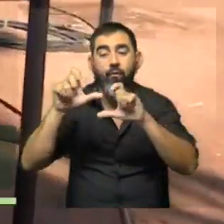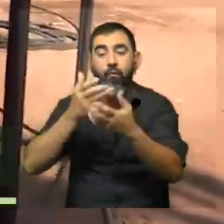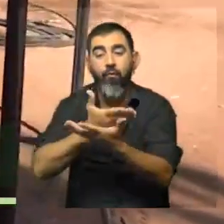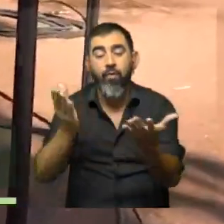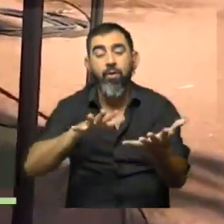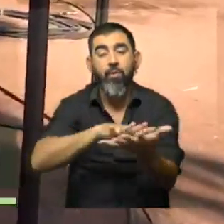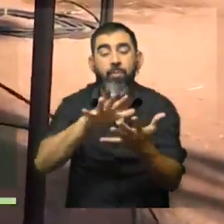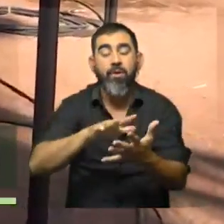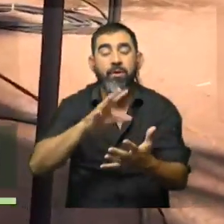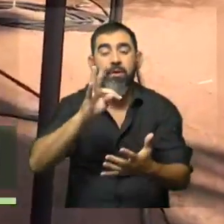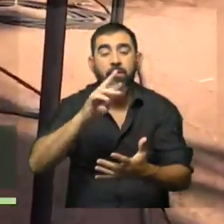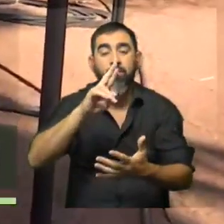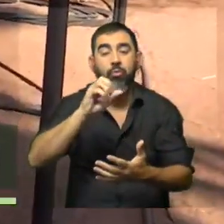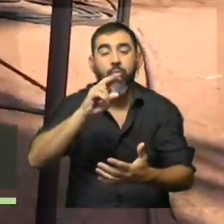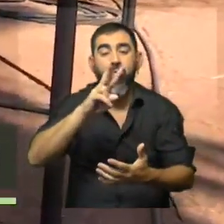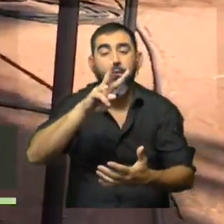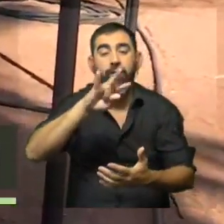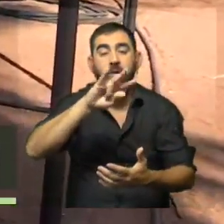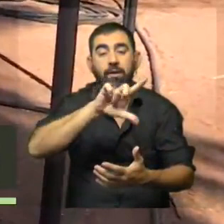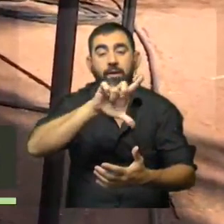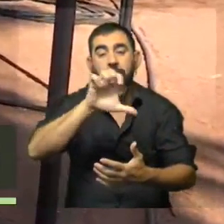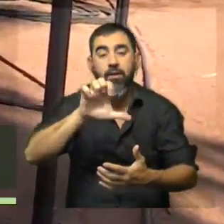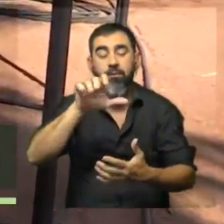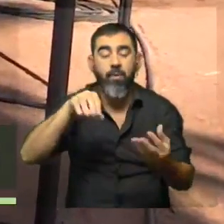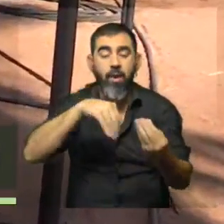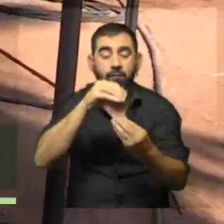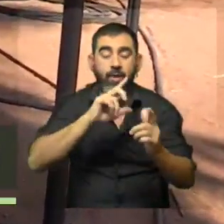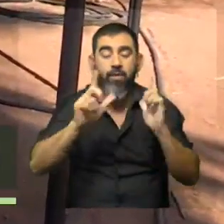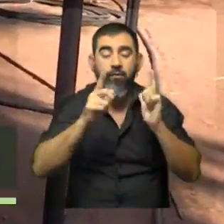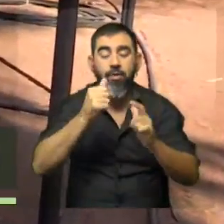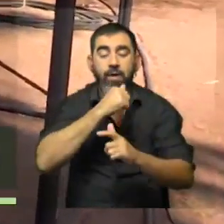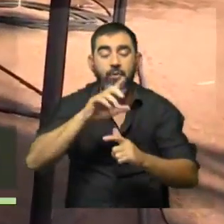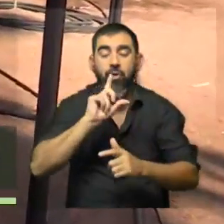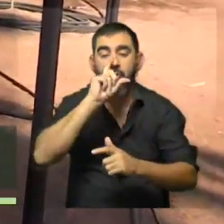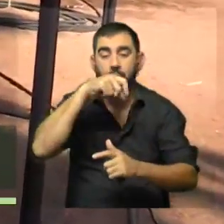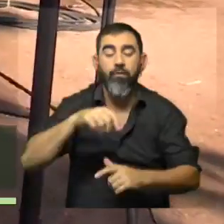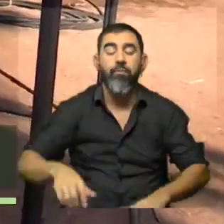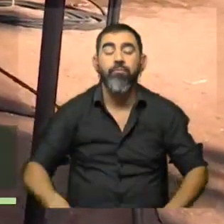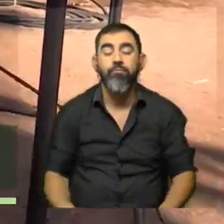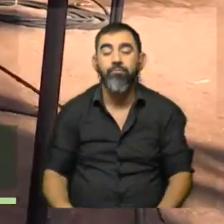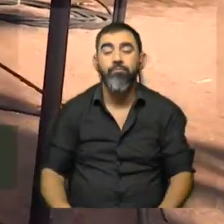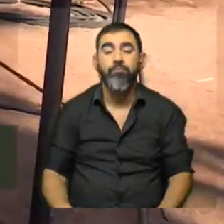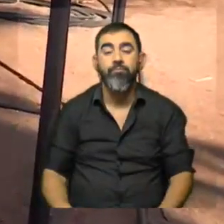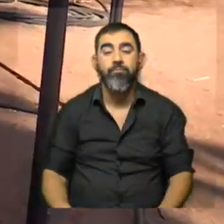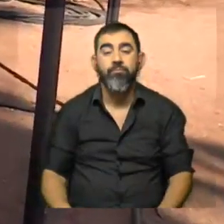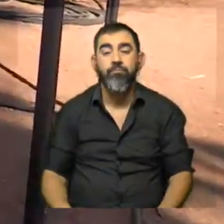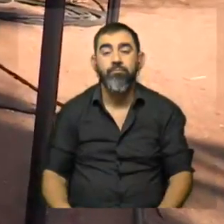la plaza trubil para toda la familia para disfrutar de lo que es la historia reciente de nuestro país